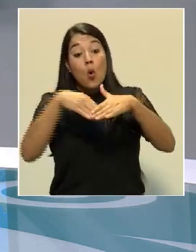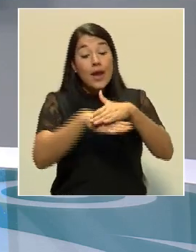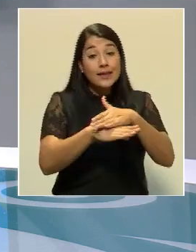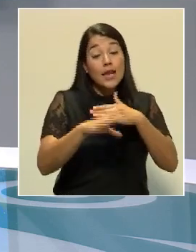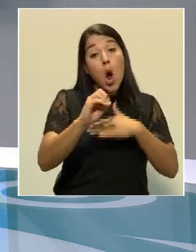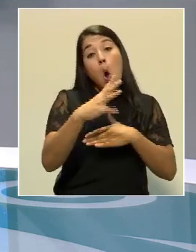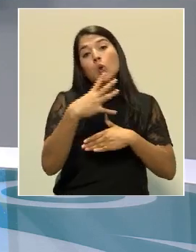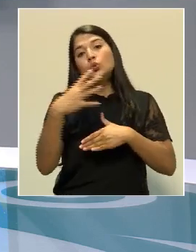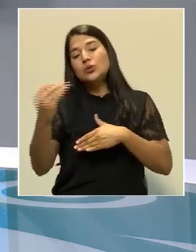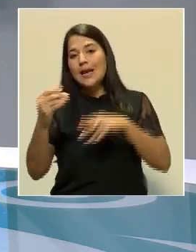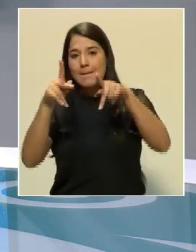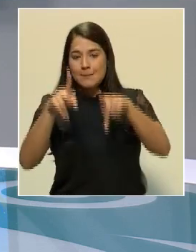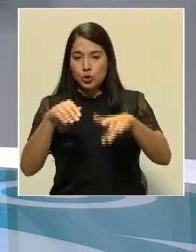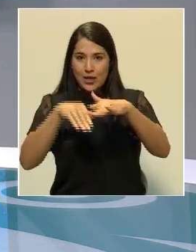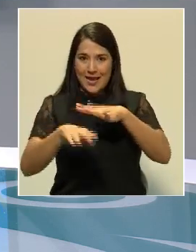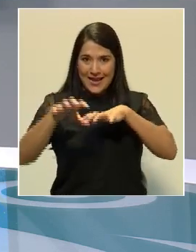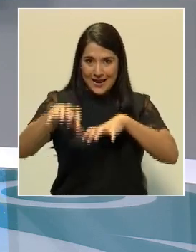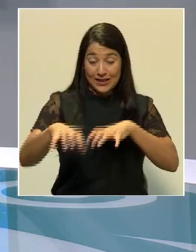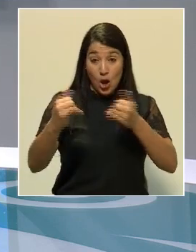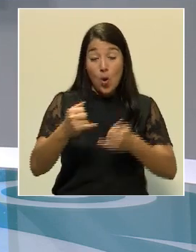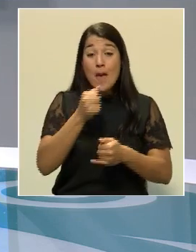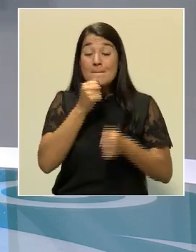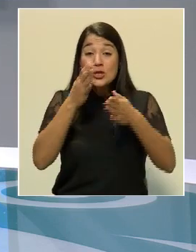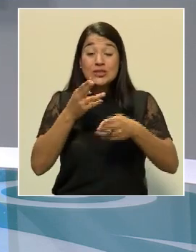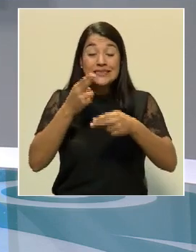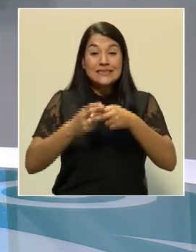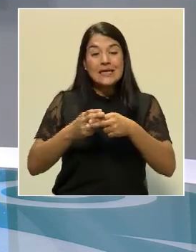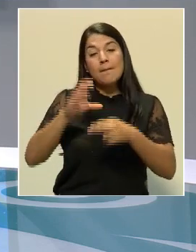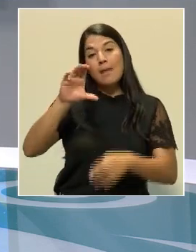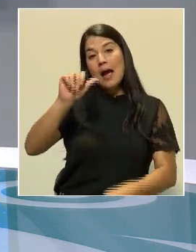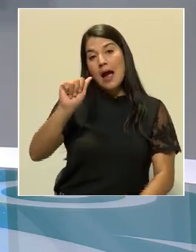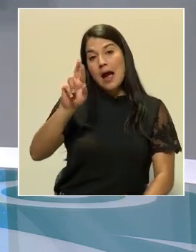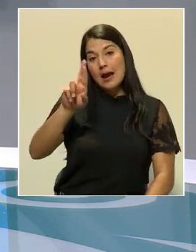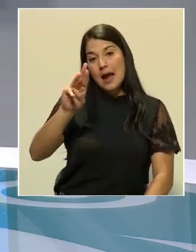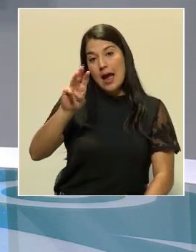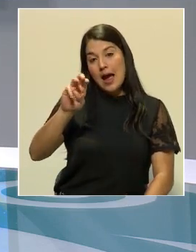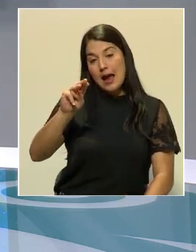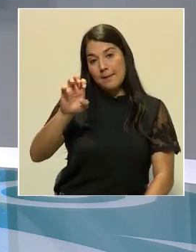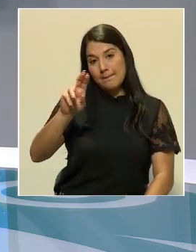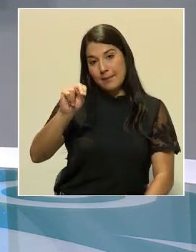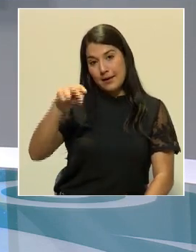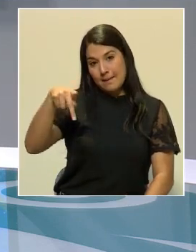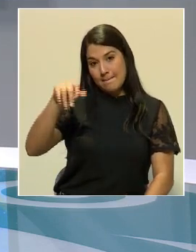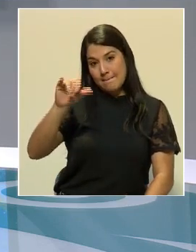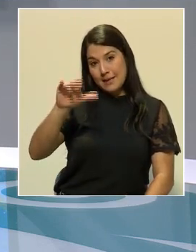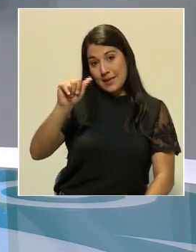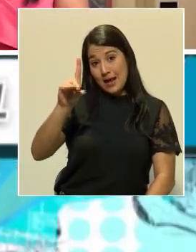el cantón. La periodista Carmen Picado de TV Sur Canal nos informa.